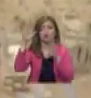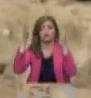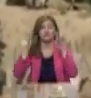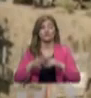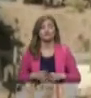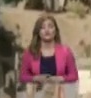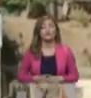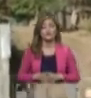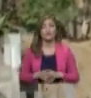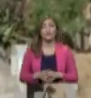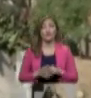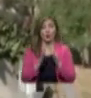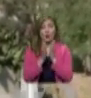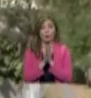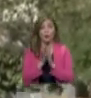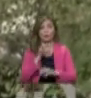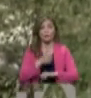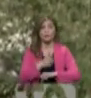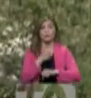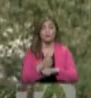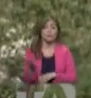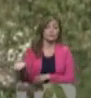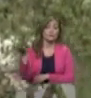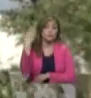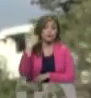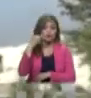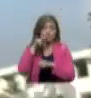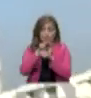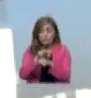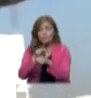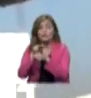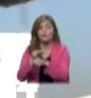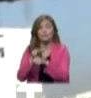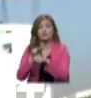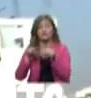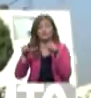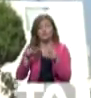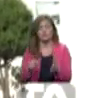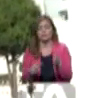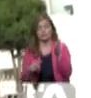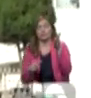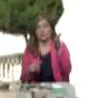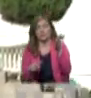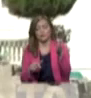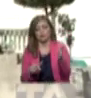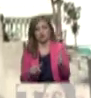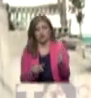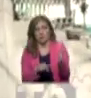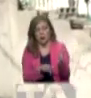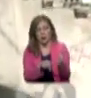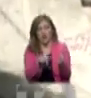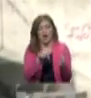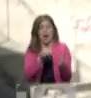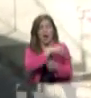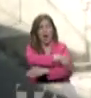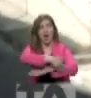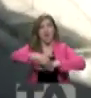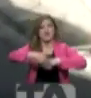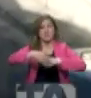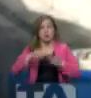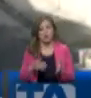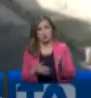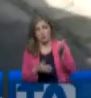sector. Piden a las autoridades que vengan a hacer una inspección acá porque este muro está, como decimos, ocupando gran parte de la calzada. Así